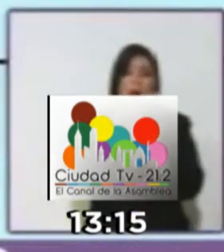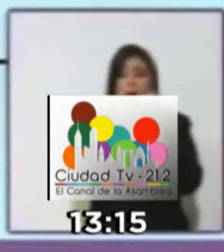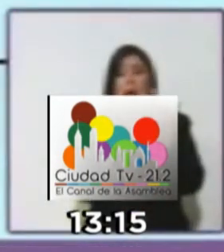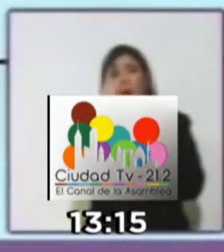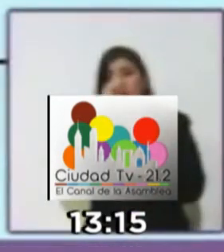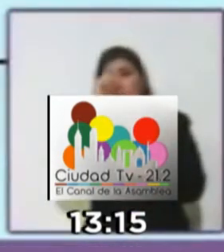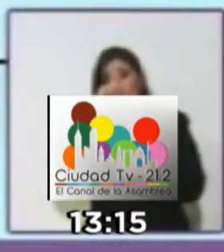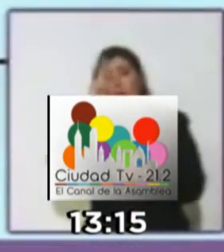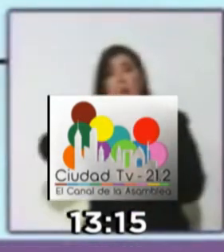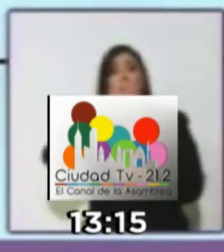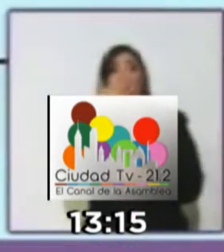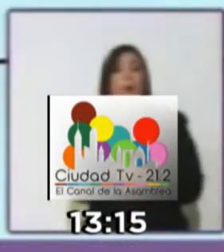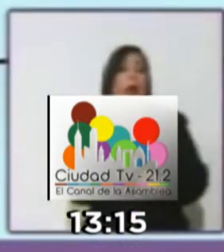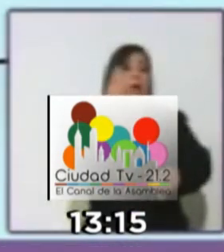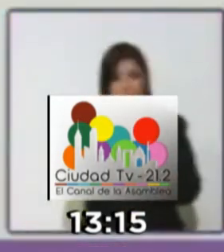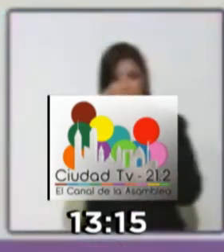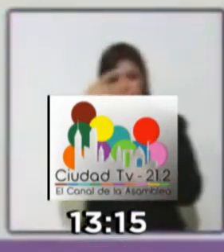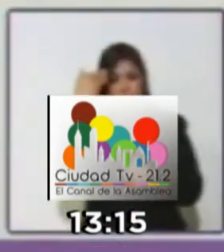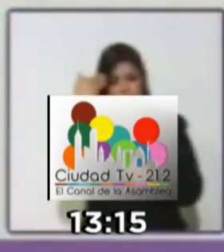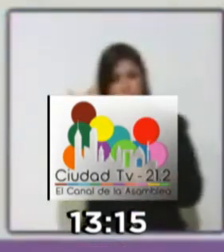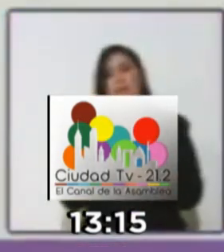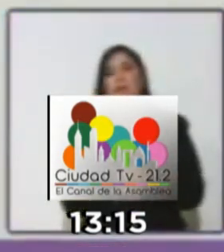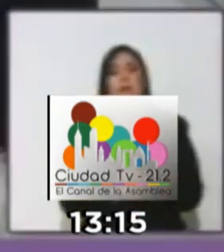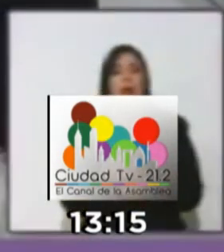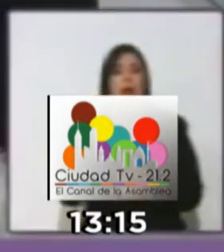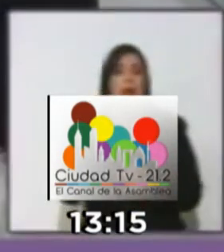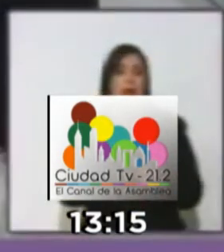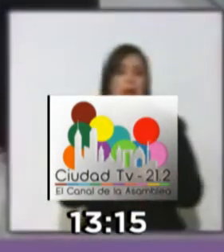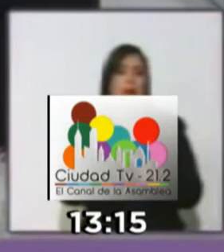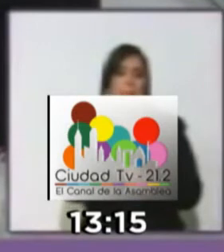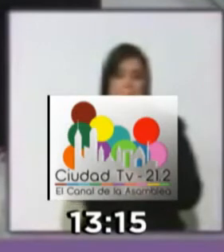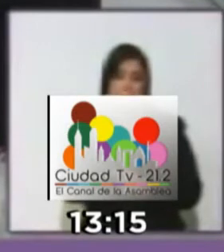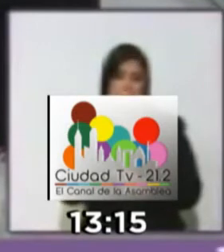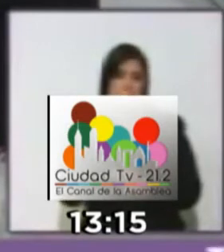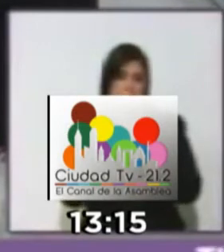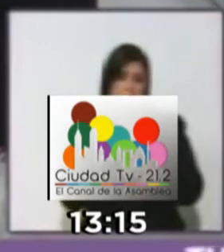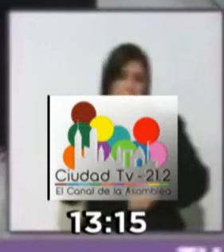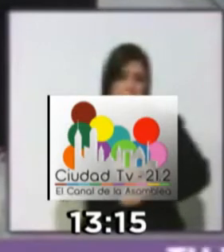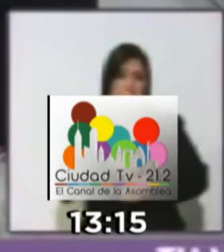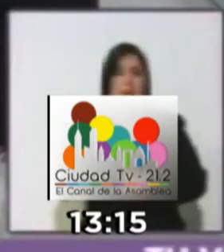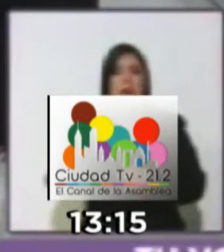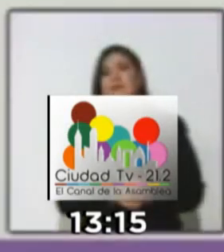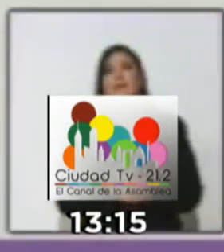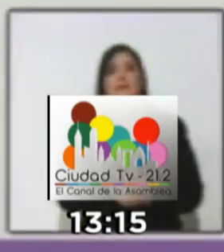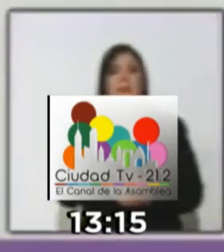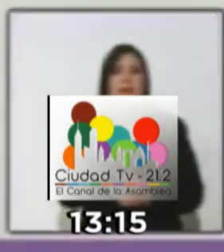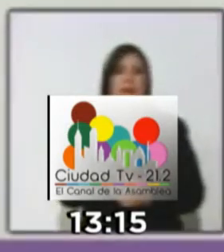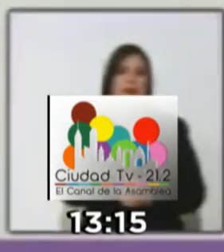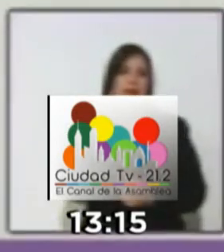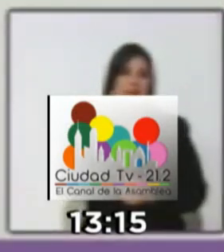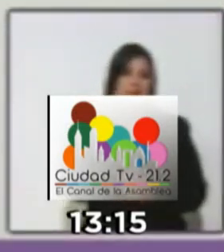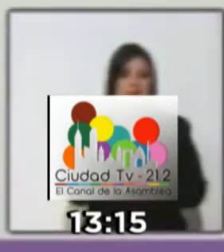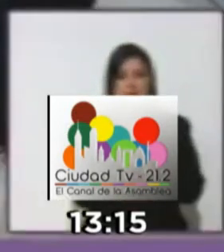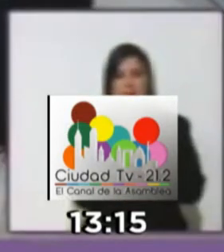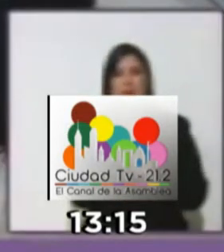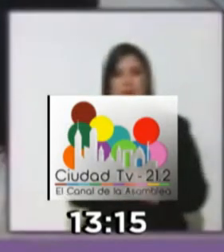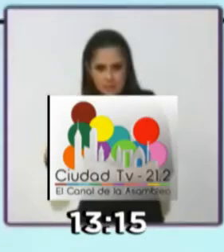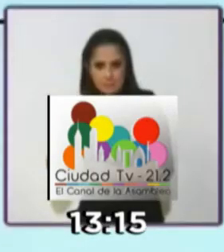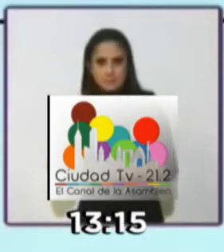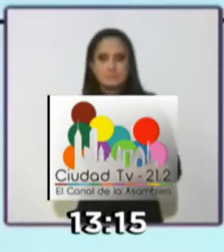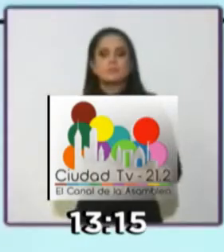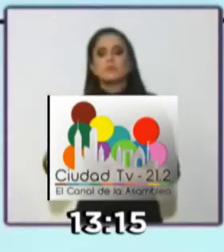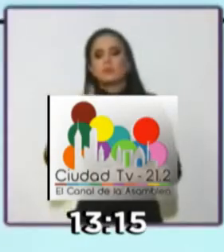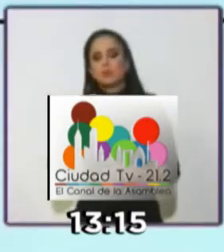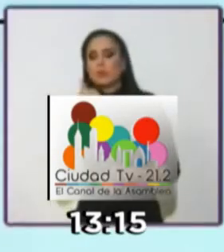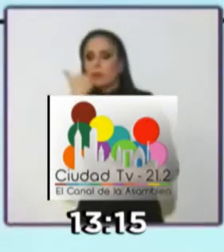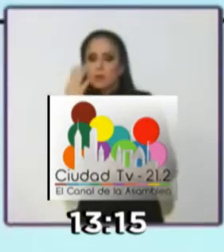transporte público, aunque todos coincidieron en la necesidad de reforzar la seguridad que necesita cada uno de los habitantes de la Ciudad de México. Que no